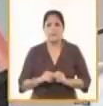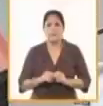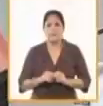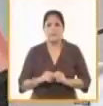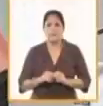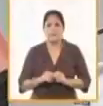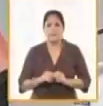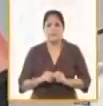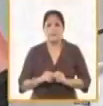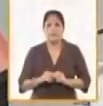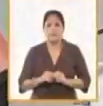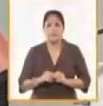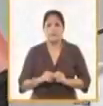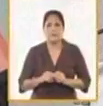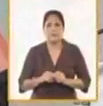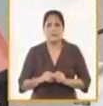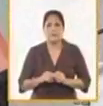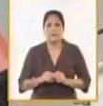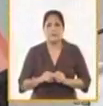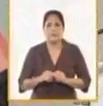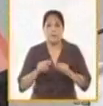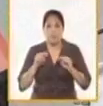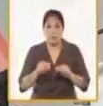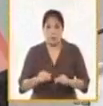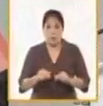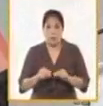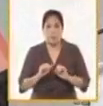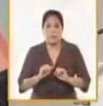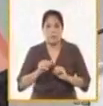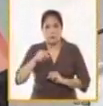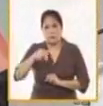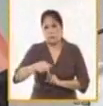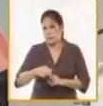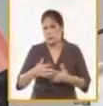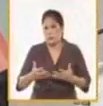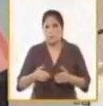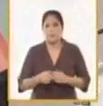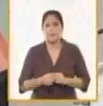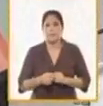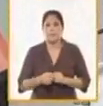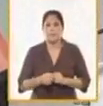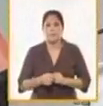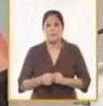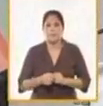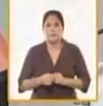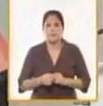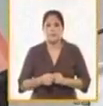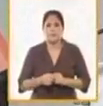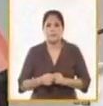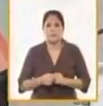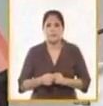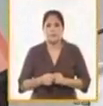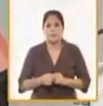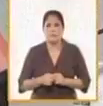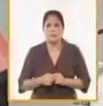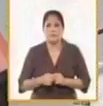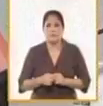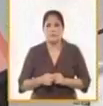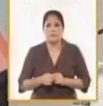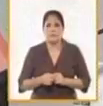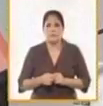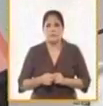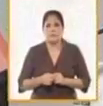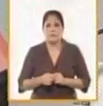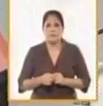Pero antes de comenzar, vamos a nuestra habitual sección, la noticia del día. Tiene que ver con nuestro país y es la asistencia del